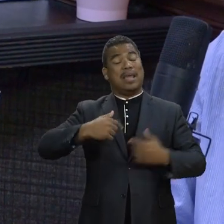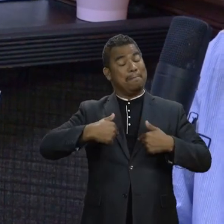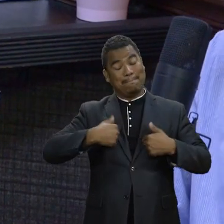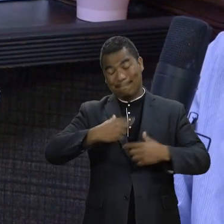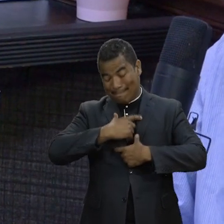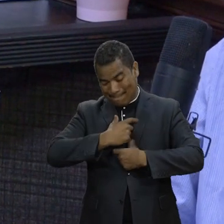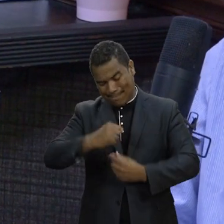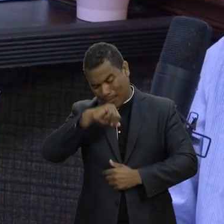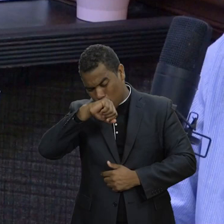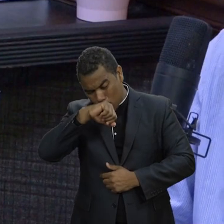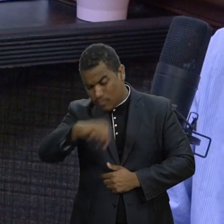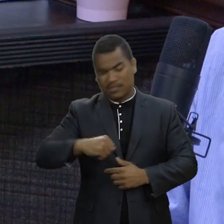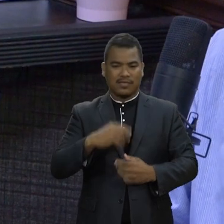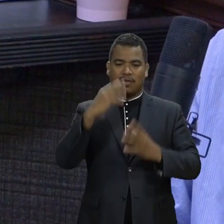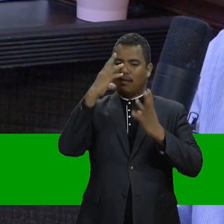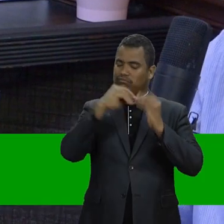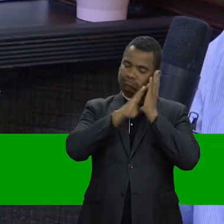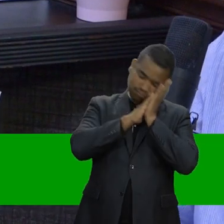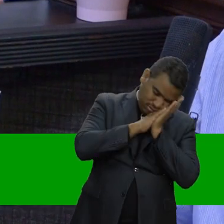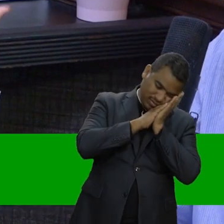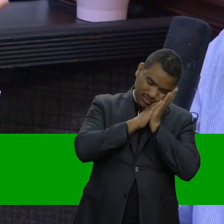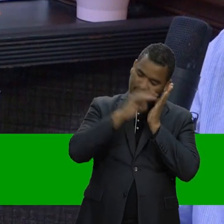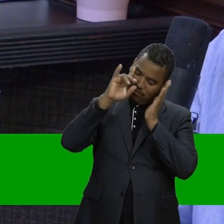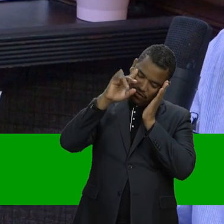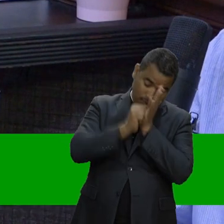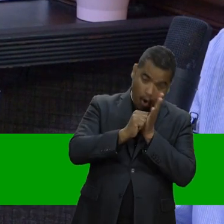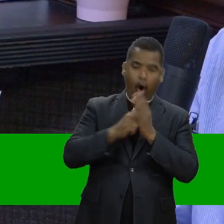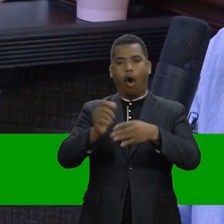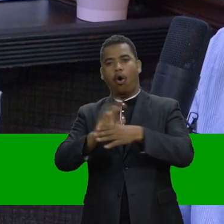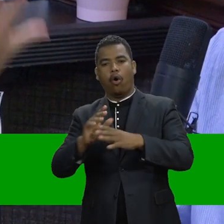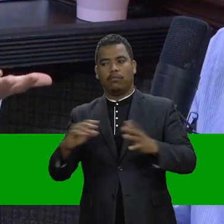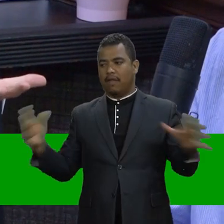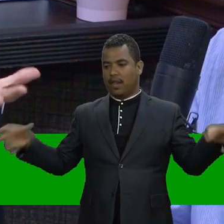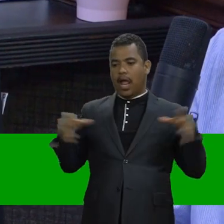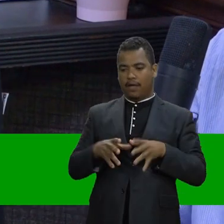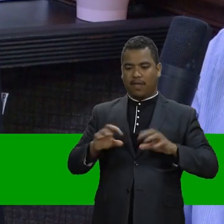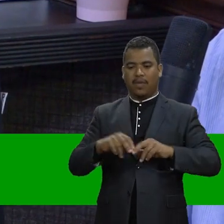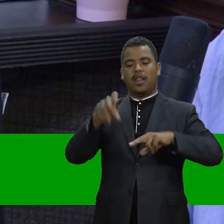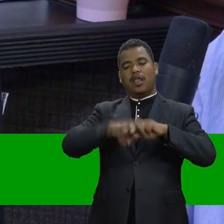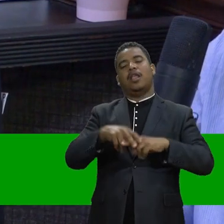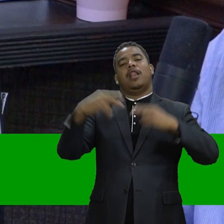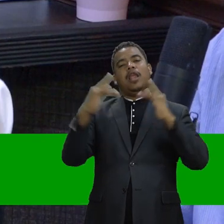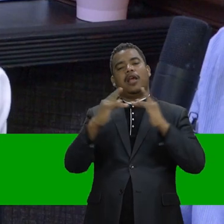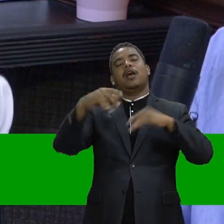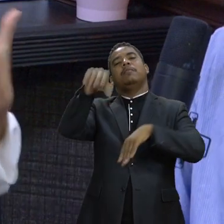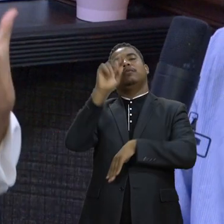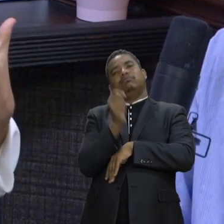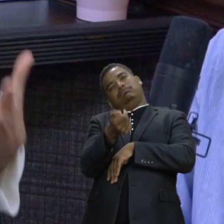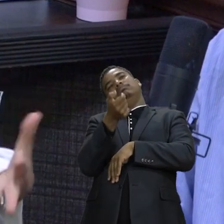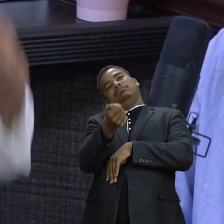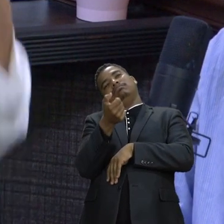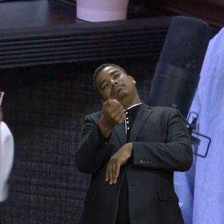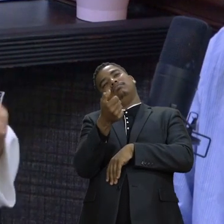me gusta descansar, me gusta dormir, me gusta ver una película o una serie en la cama, me